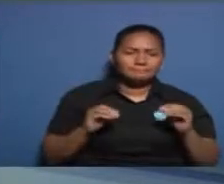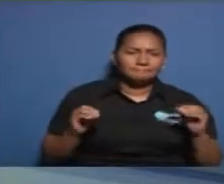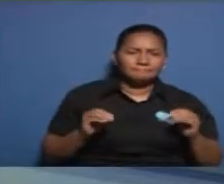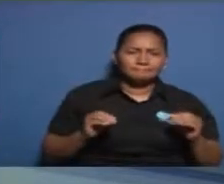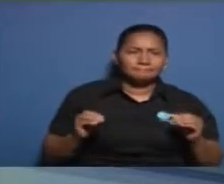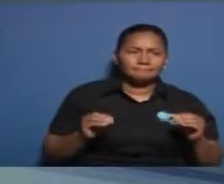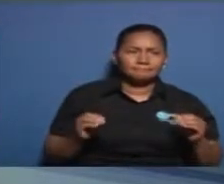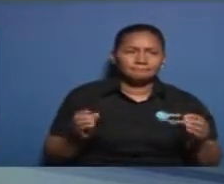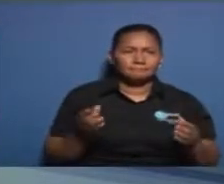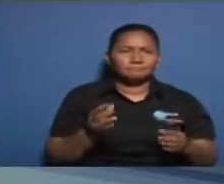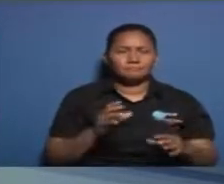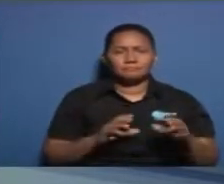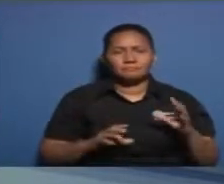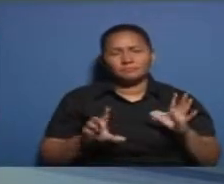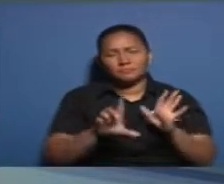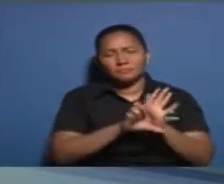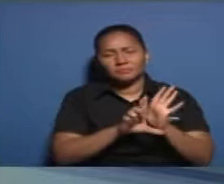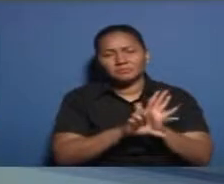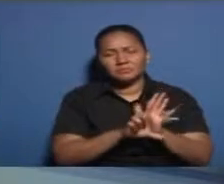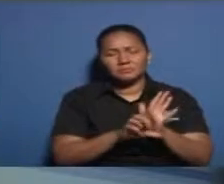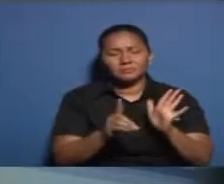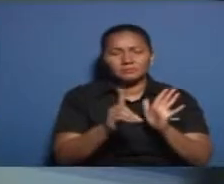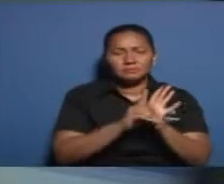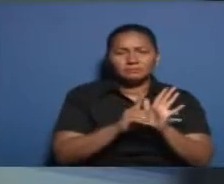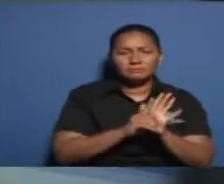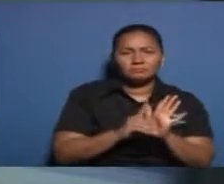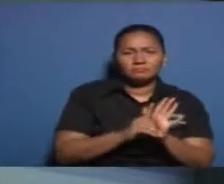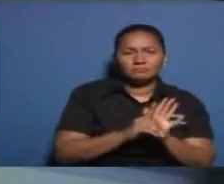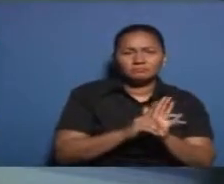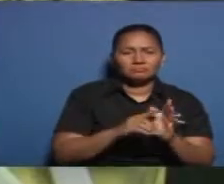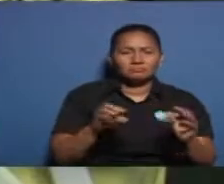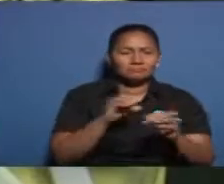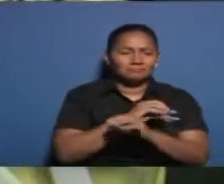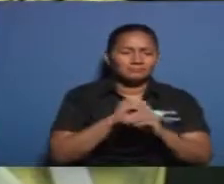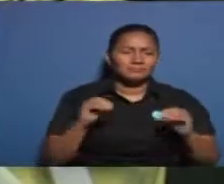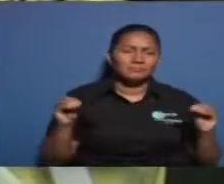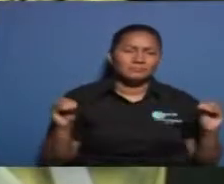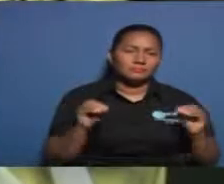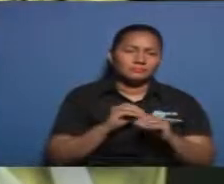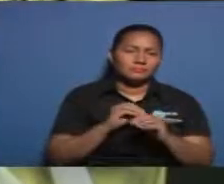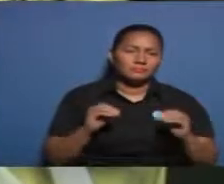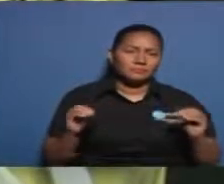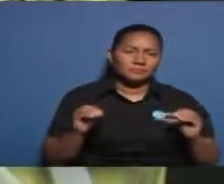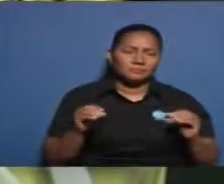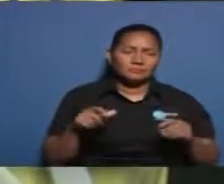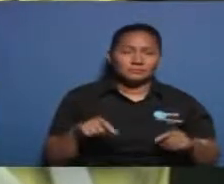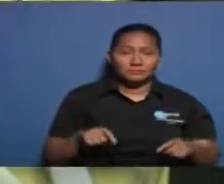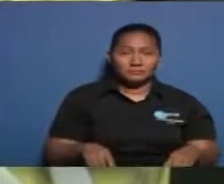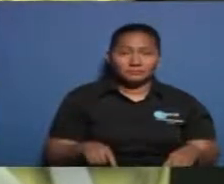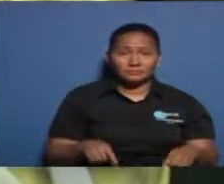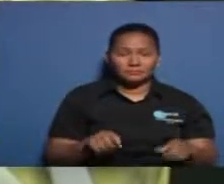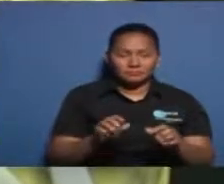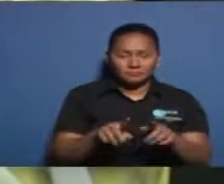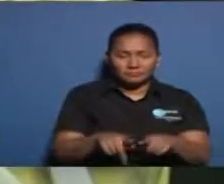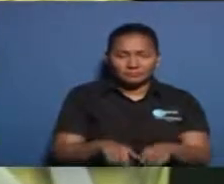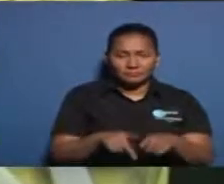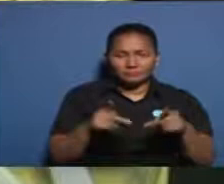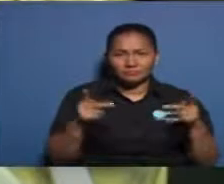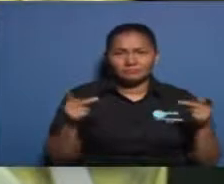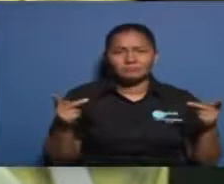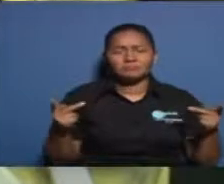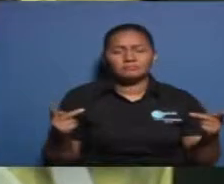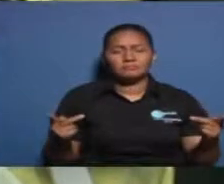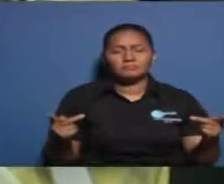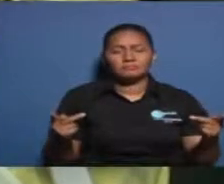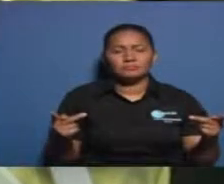para la ciencia ni para las leyes ni para el derecho ni para nada tanto es así hoy hay un titular en el periódico que dice que